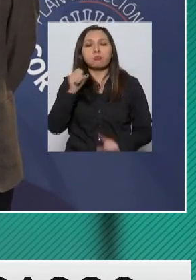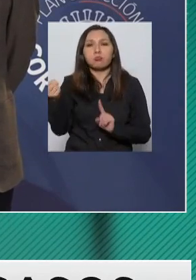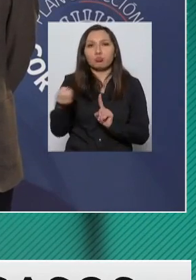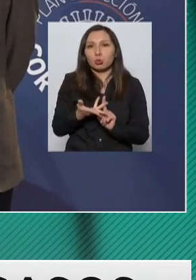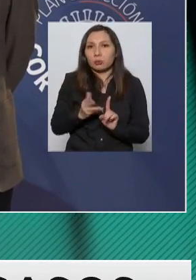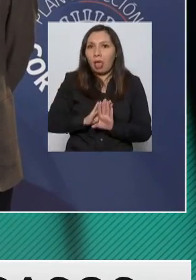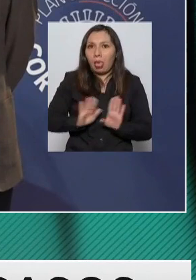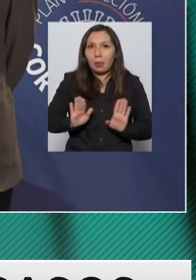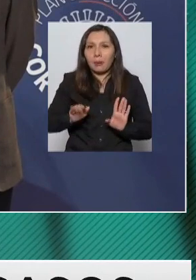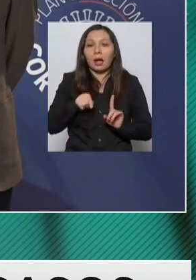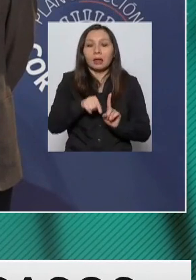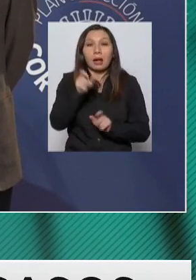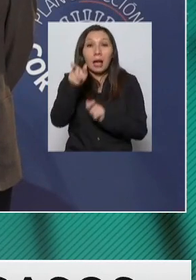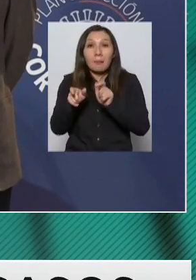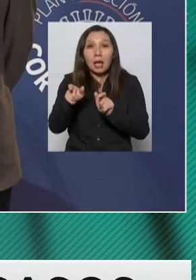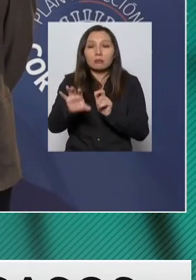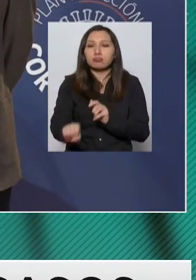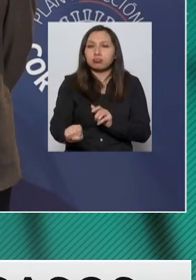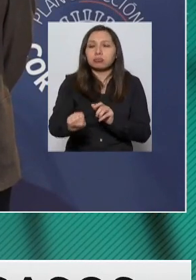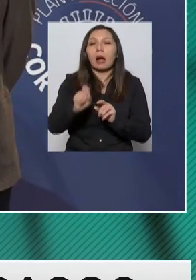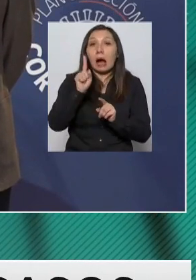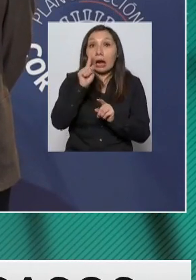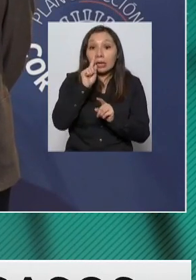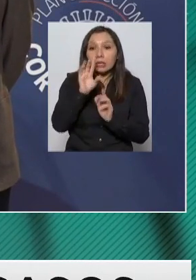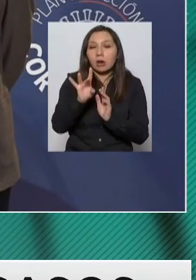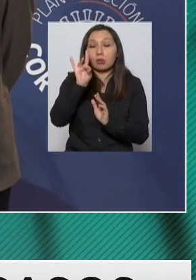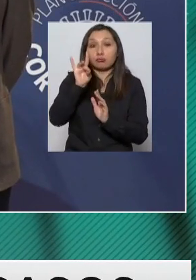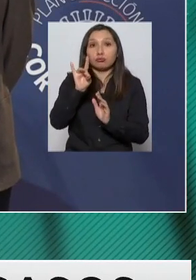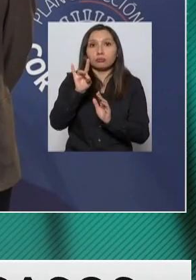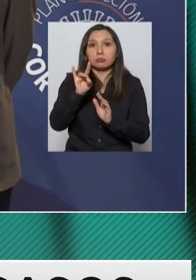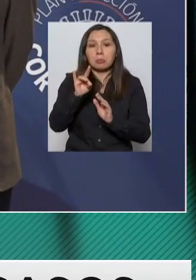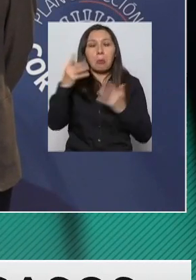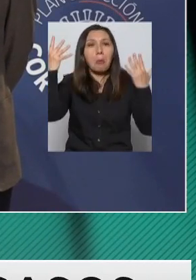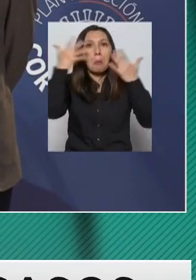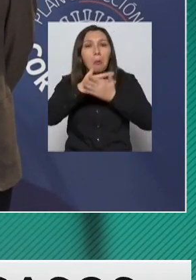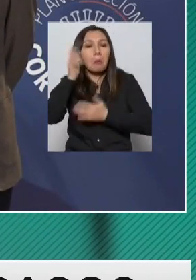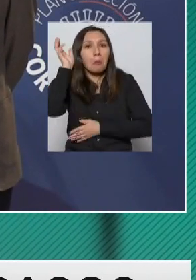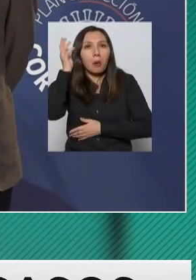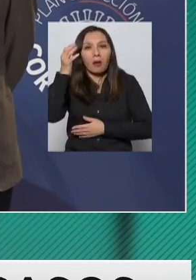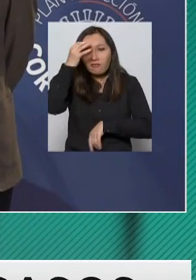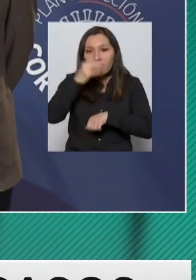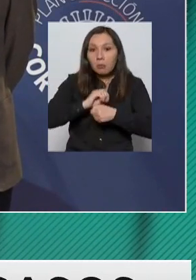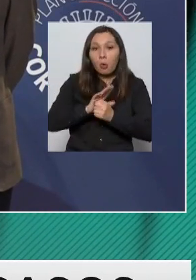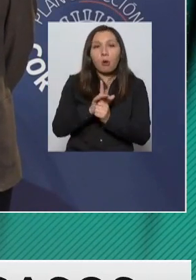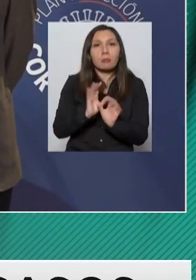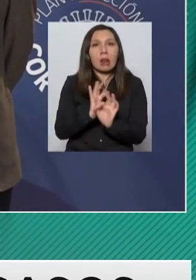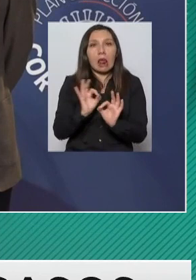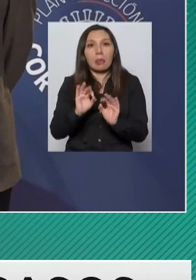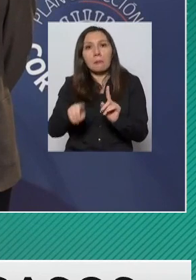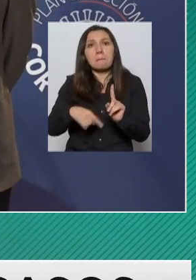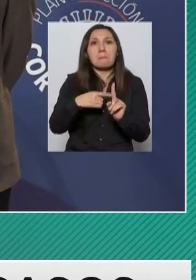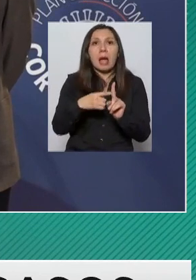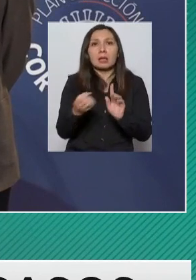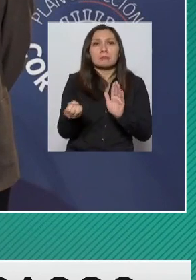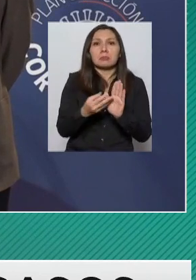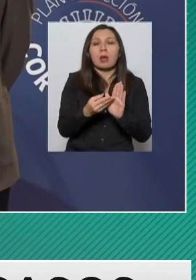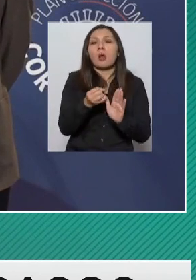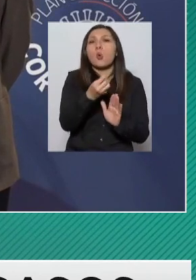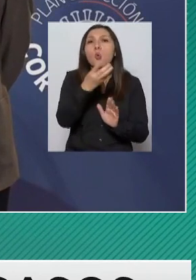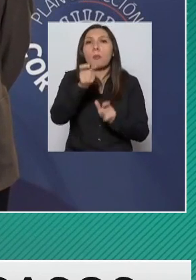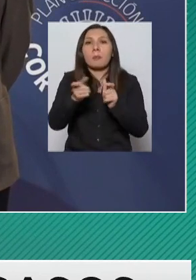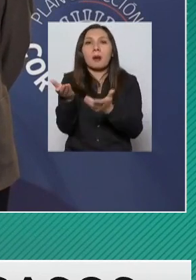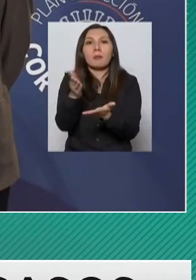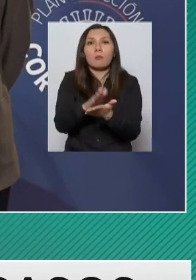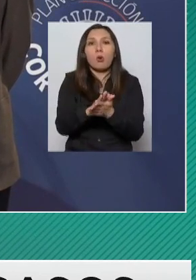estas personas así detectada evidentemente no van a sumar casos fallecidos